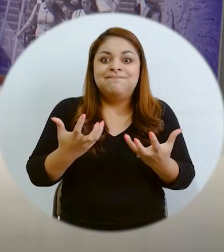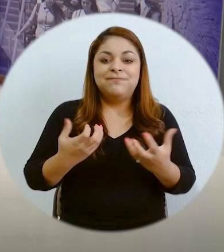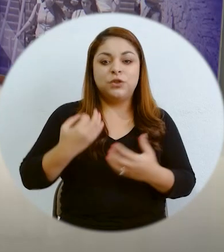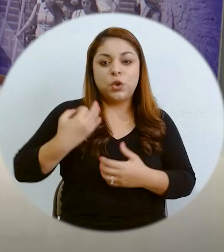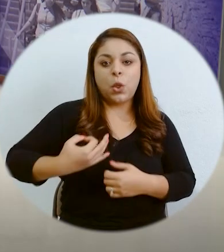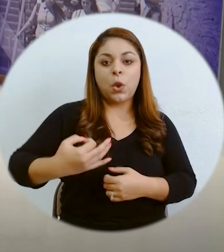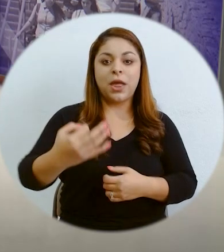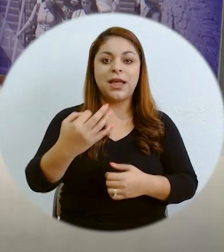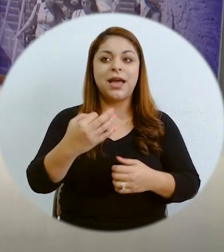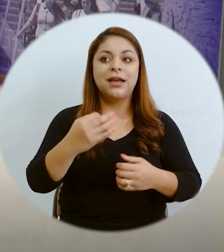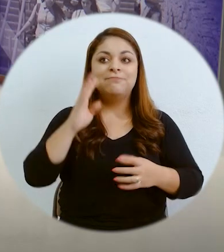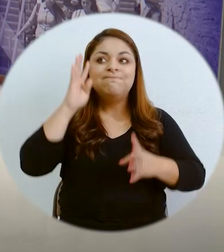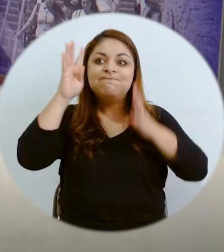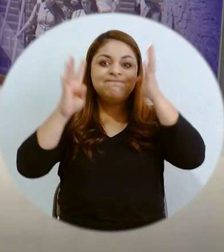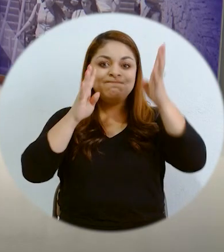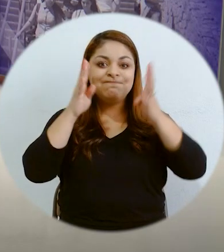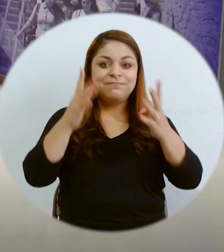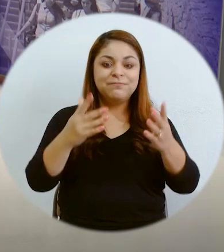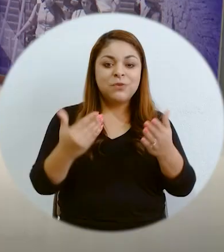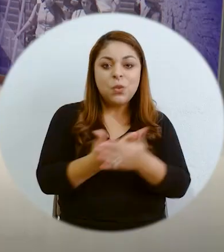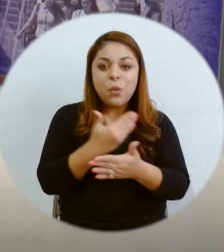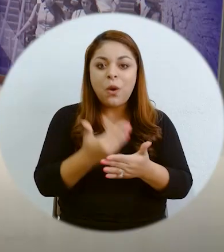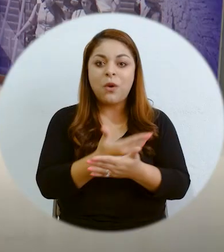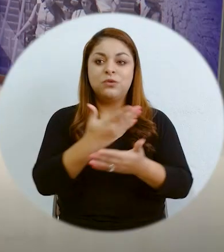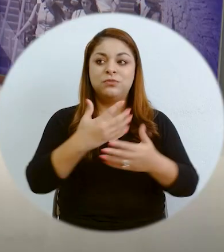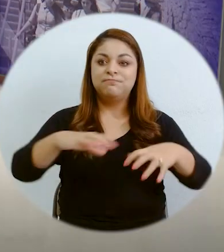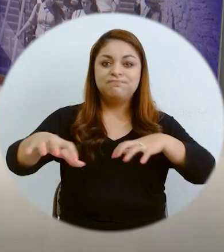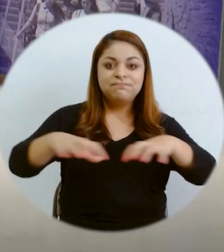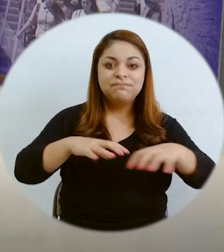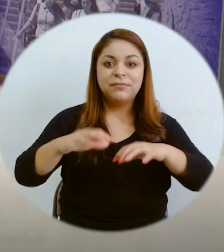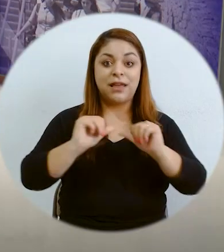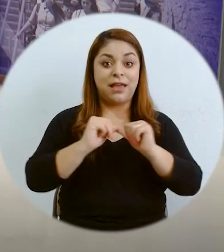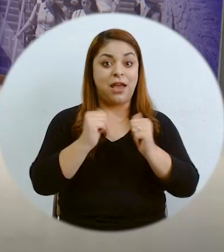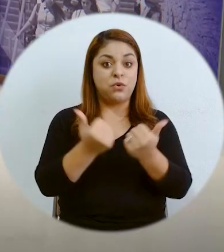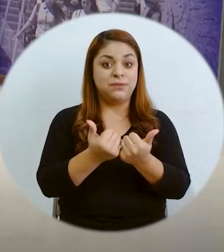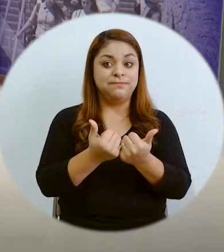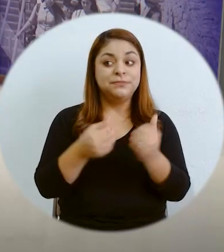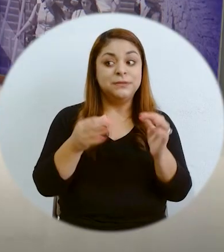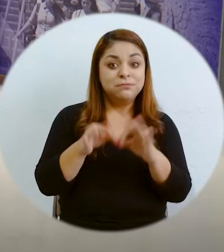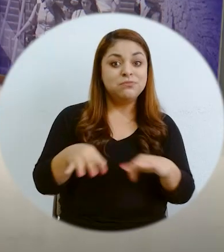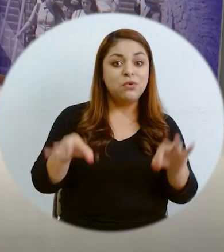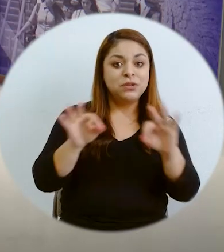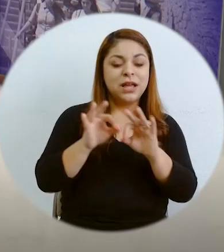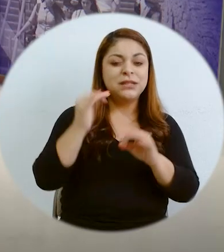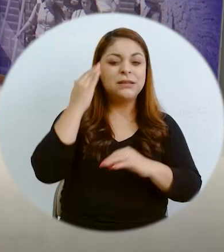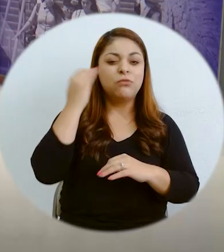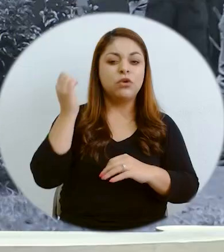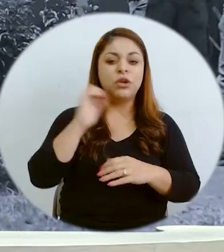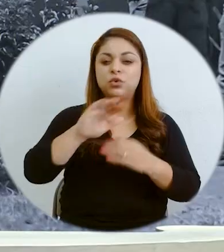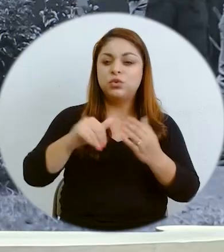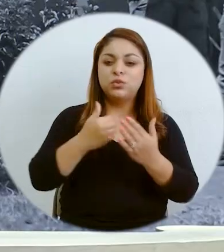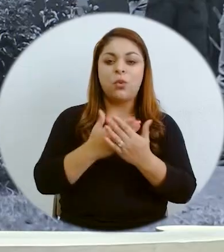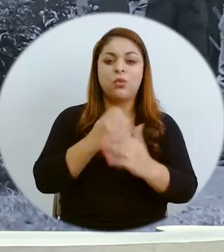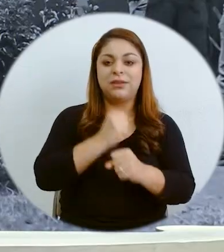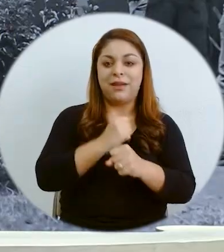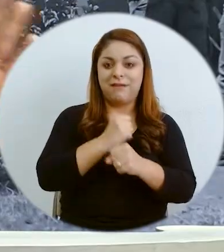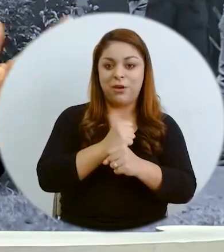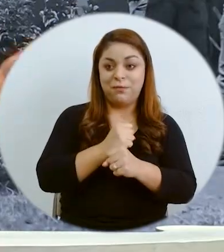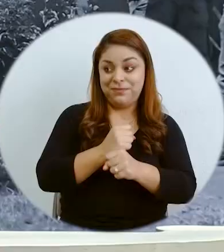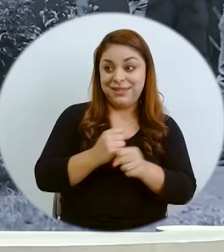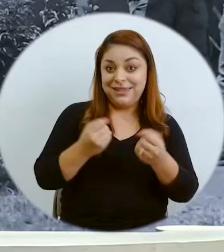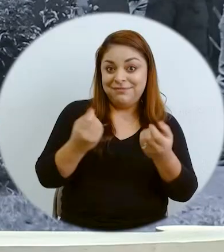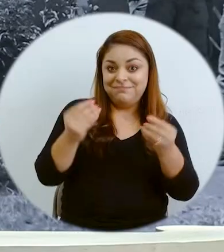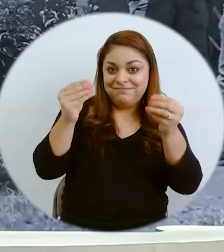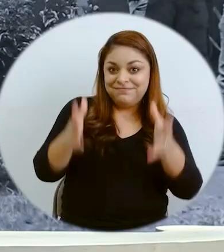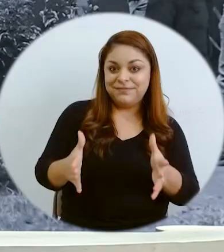días, ¿verdad?, aprender, ser mejor, tener nuevas dinámicas en el aula. Esto es bien importante porque para todo trabajo y sobre todo